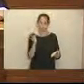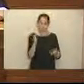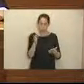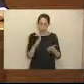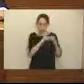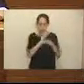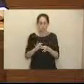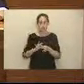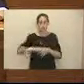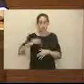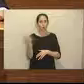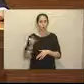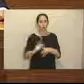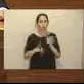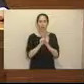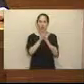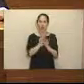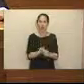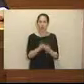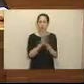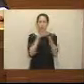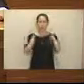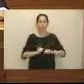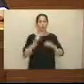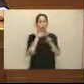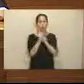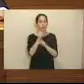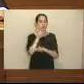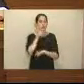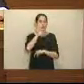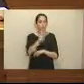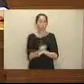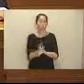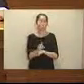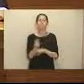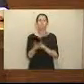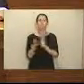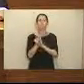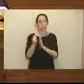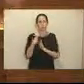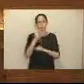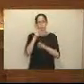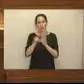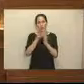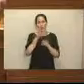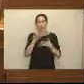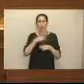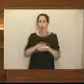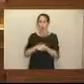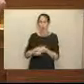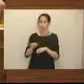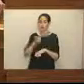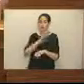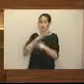obligación legal. Ese pacto contra la corrupción se puede concretar en esa ley de buen gobierno, porque ahí nosotros hemos